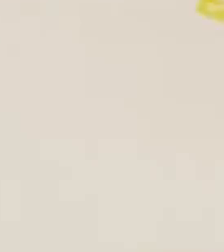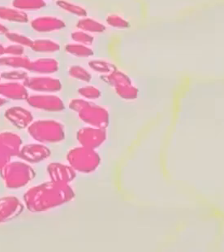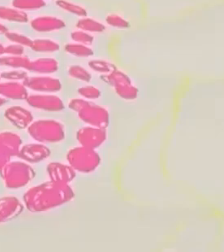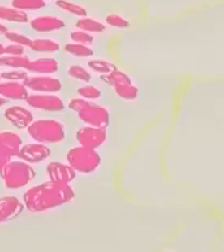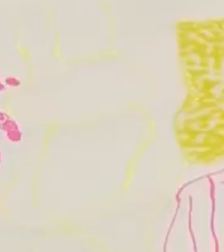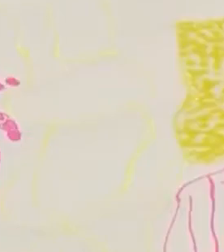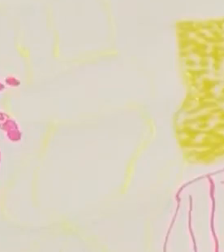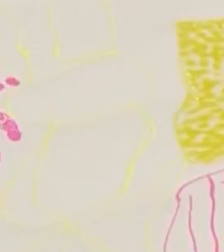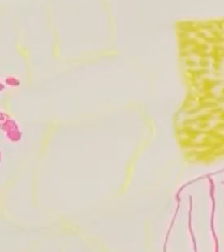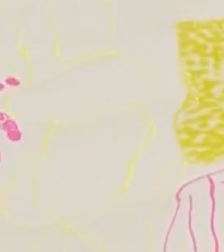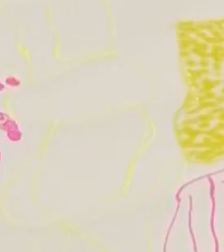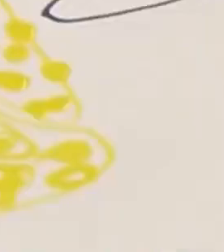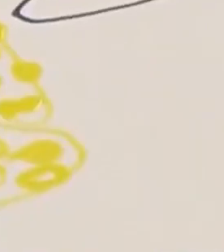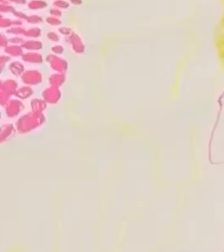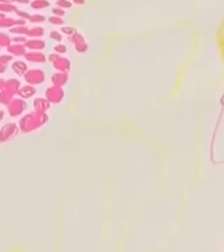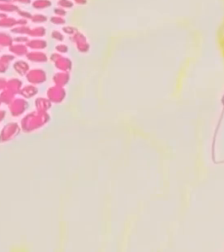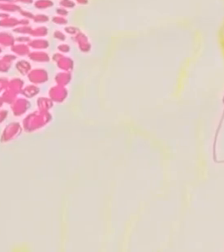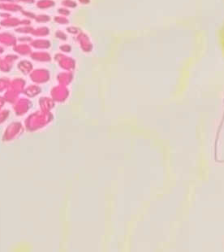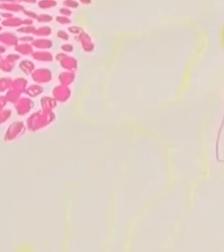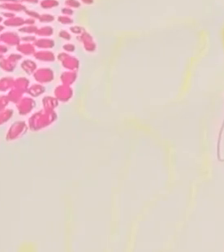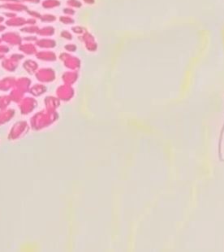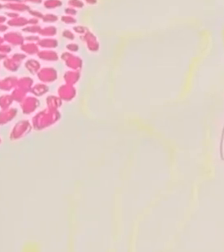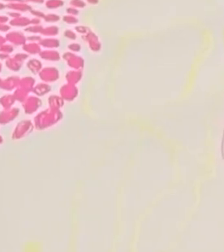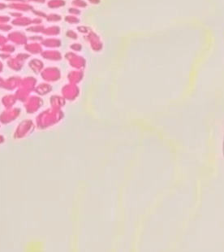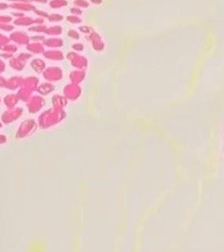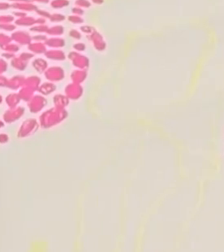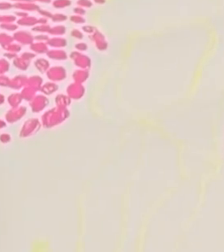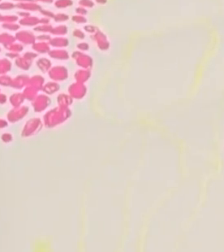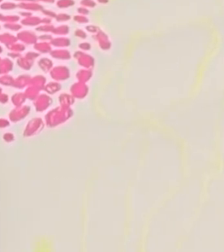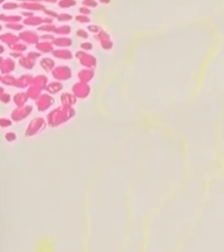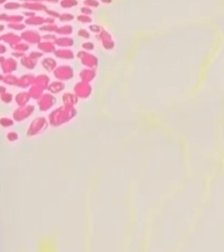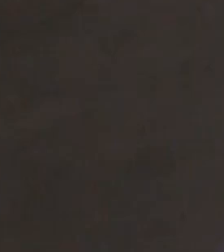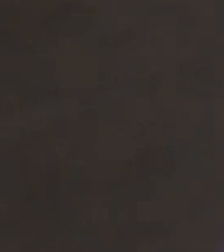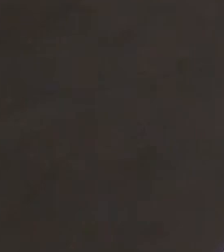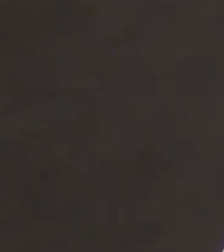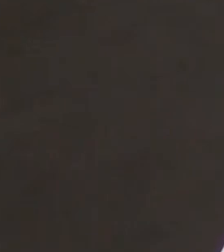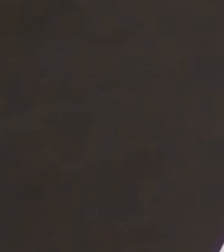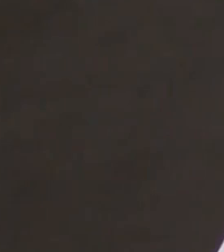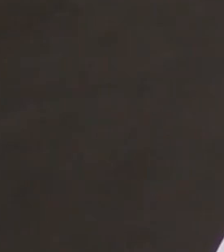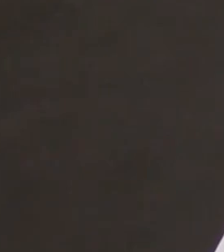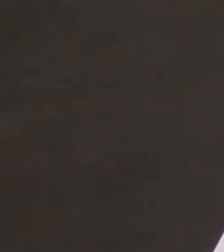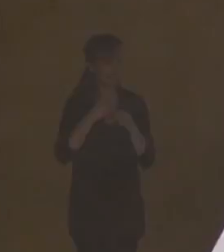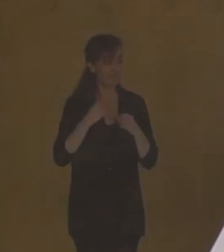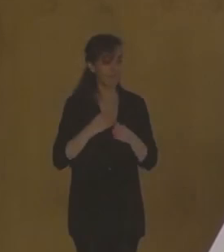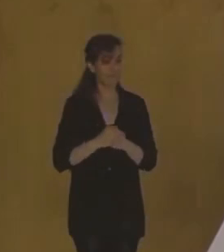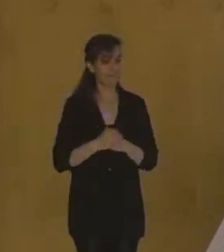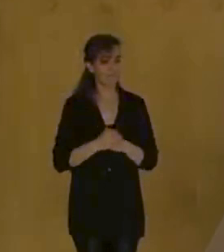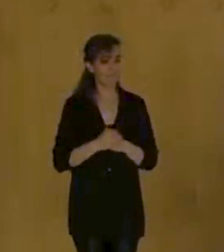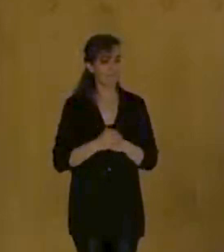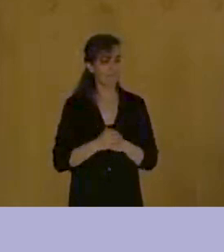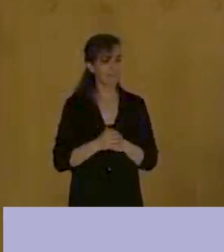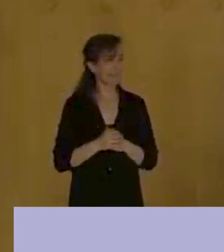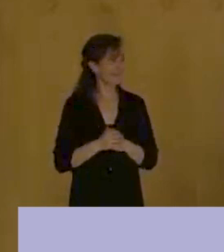grabado, técnicas mixtas, cosemos encima de los cuadros, pegamos, cortamos, rompemos, hacemos todo. Este